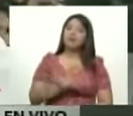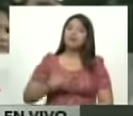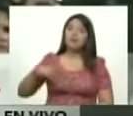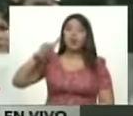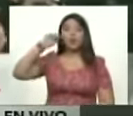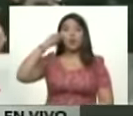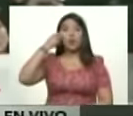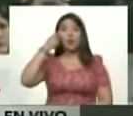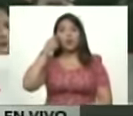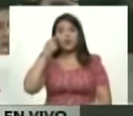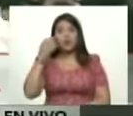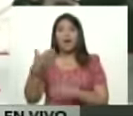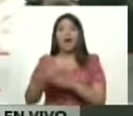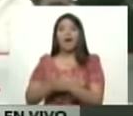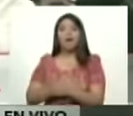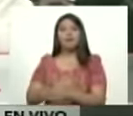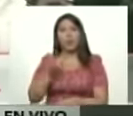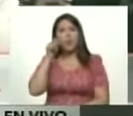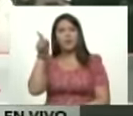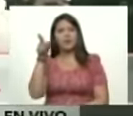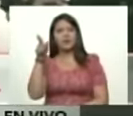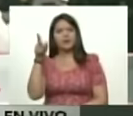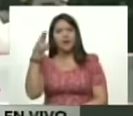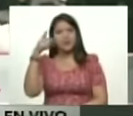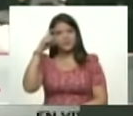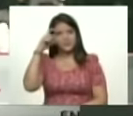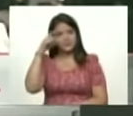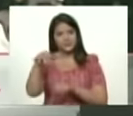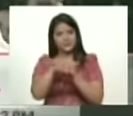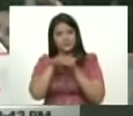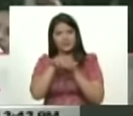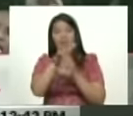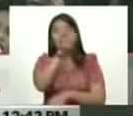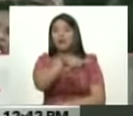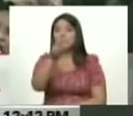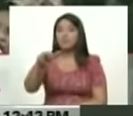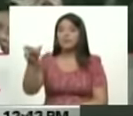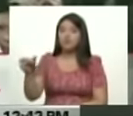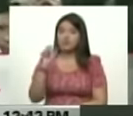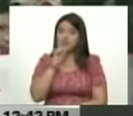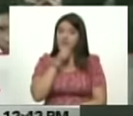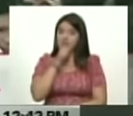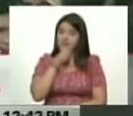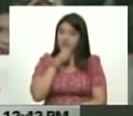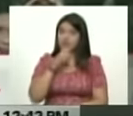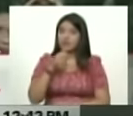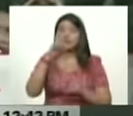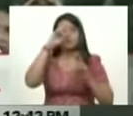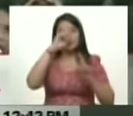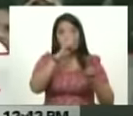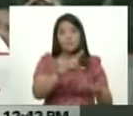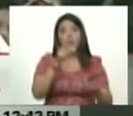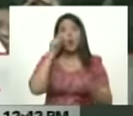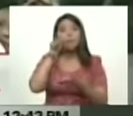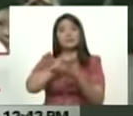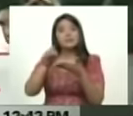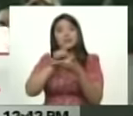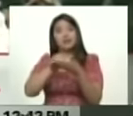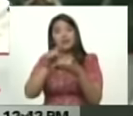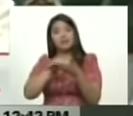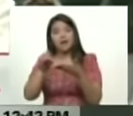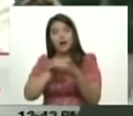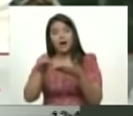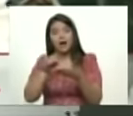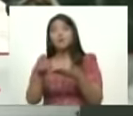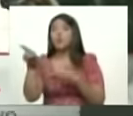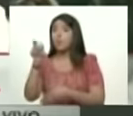a quien me precedió en la palabra que a las personas mayores se les respeta. El secretario accidental, que es la persona